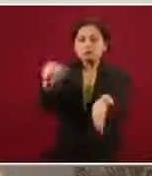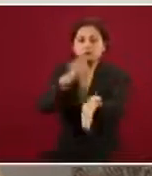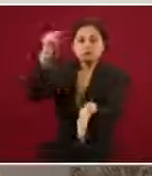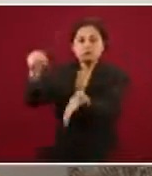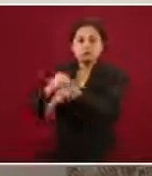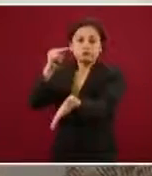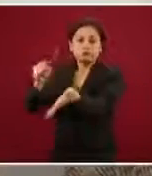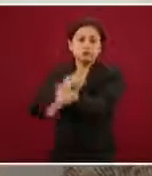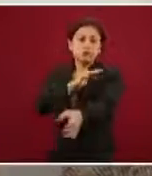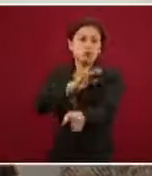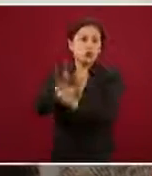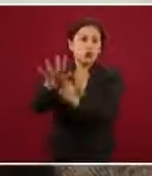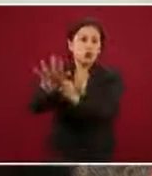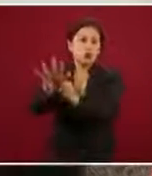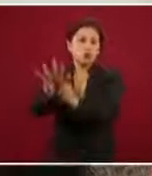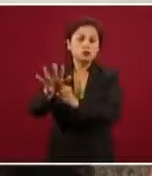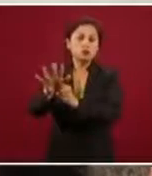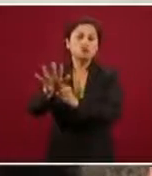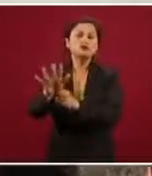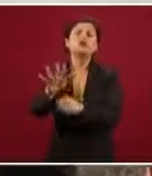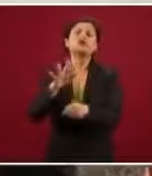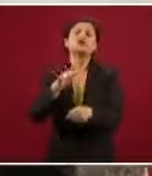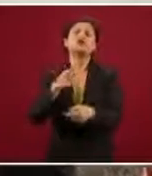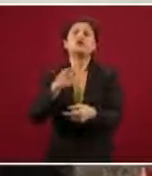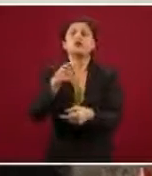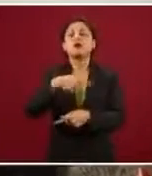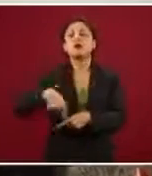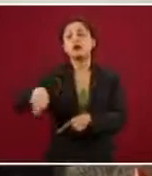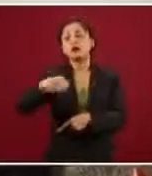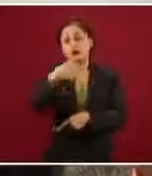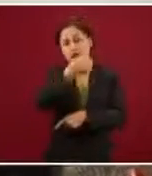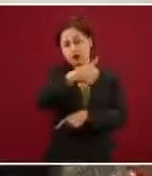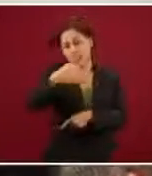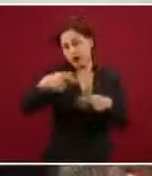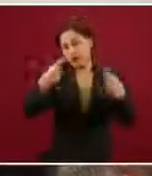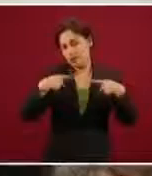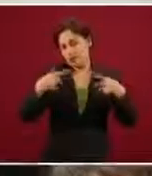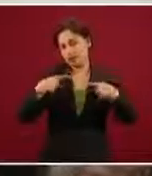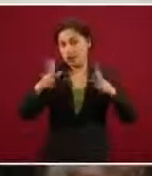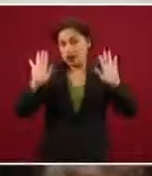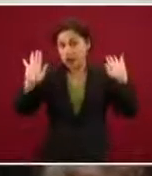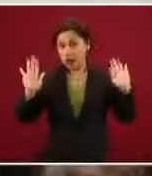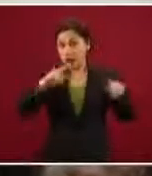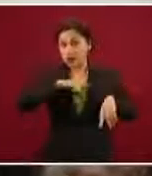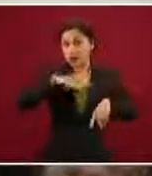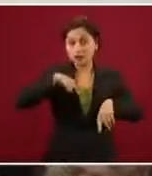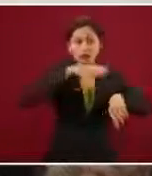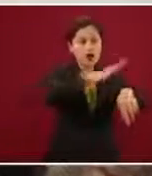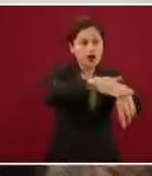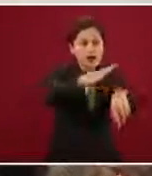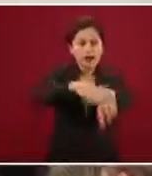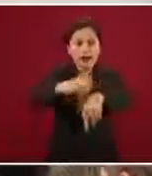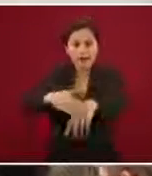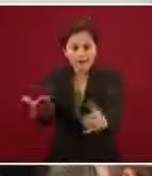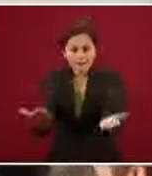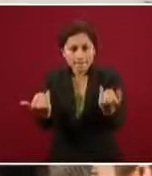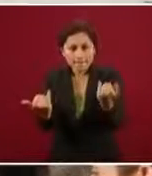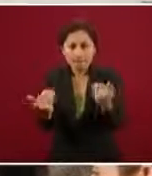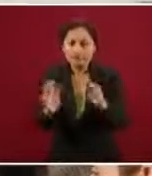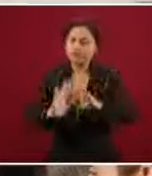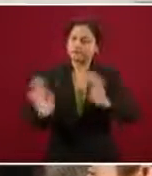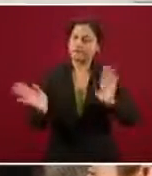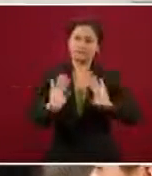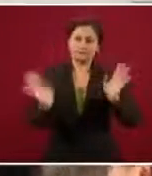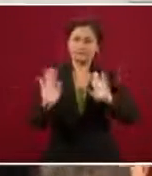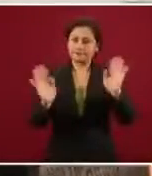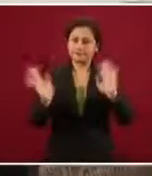si los ciudadanos independientes, nosotros no estamos llamando a eso, pero no podemos